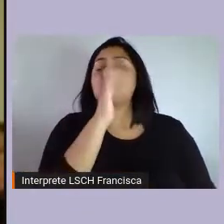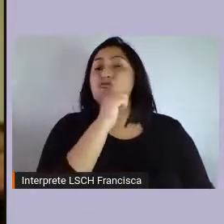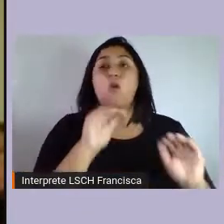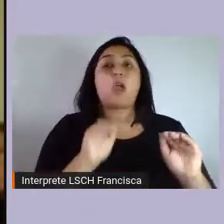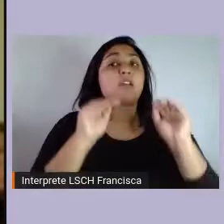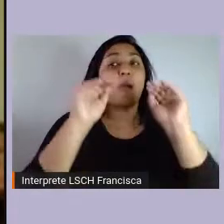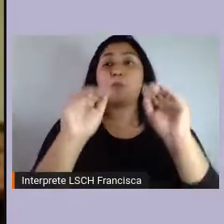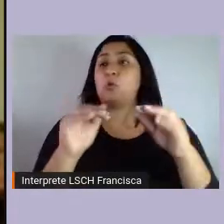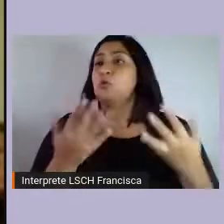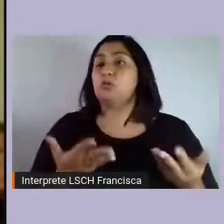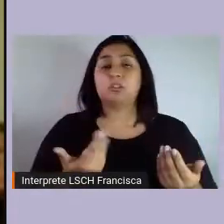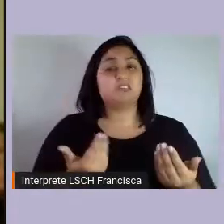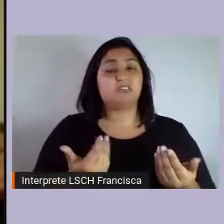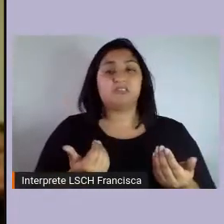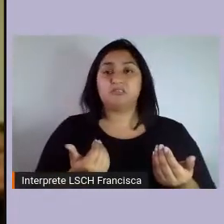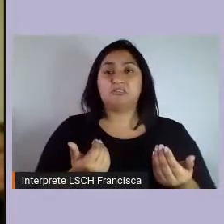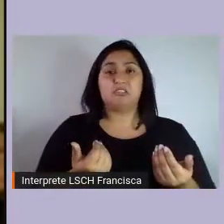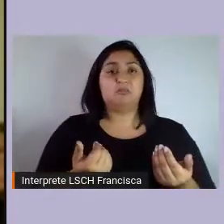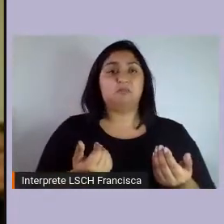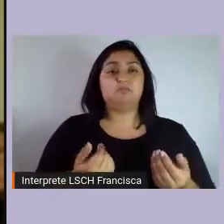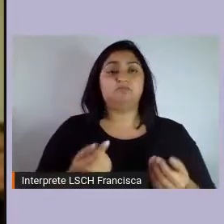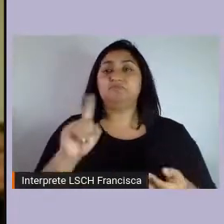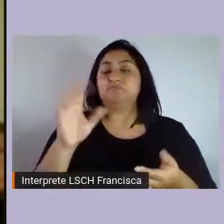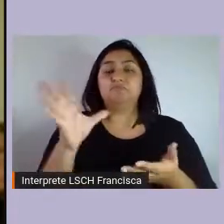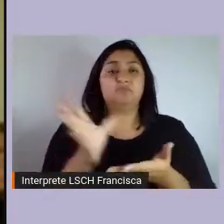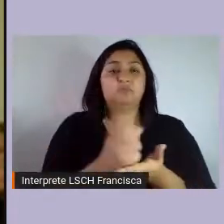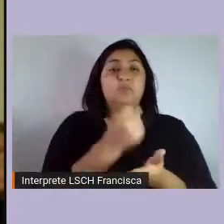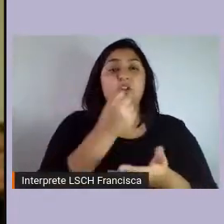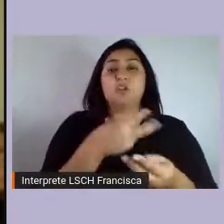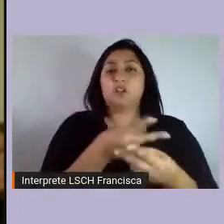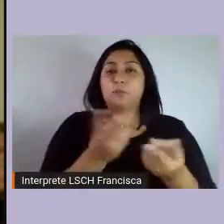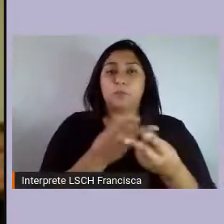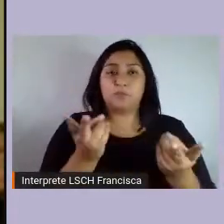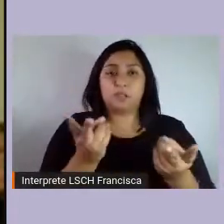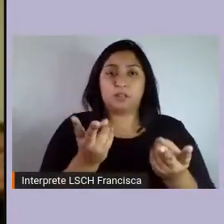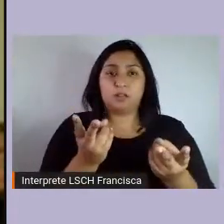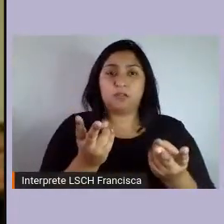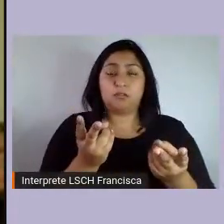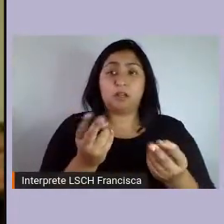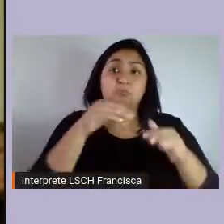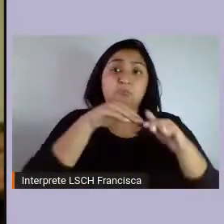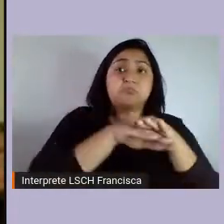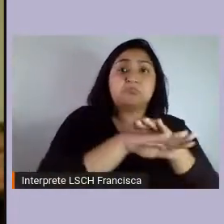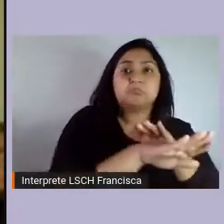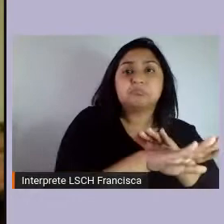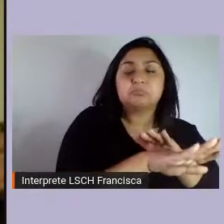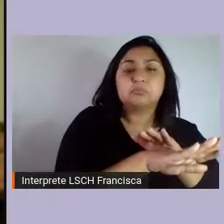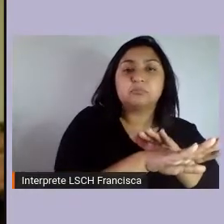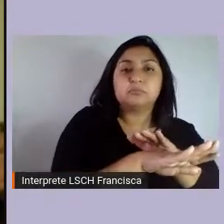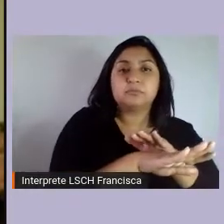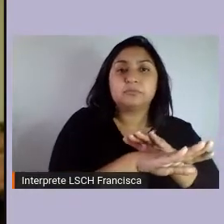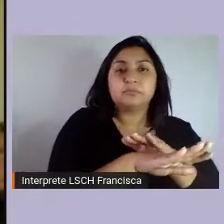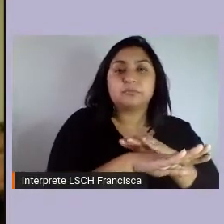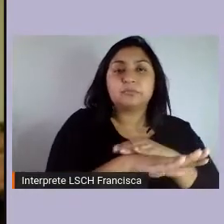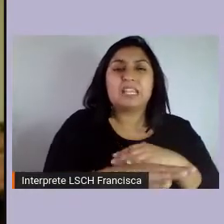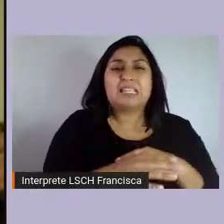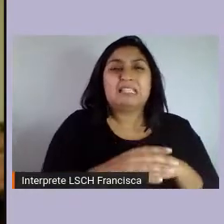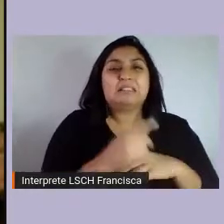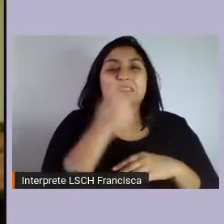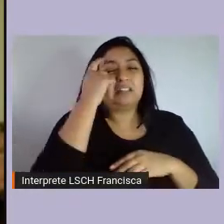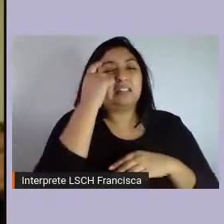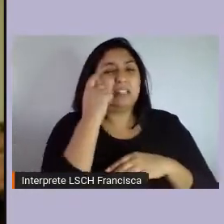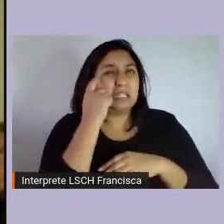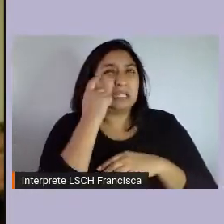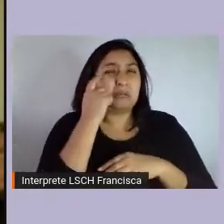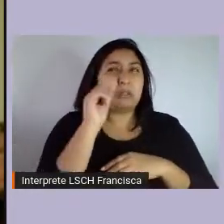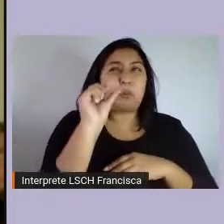requiere, no consigue publicarlas y ahí quedan guardadas. Y aparentemente un poco